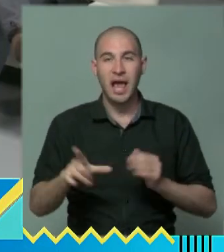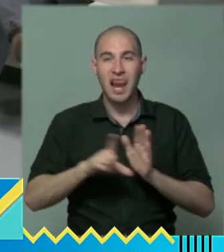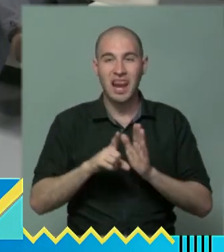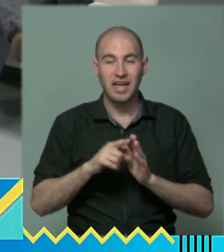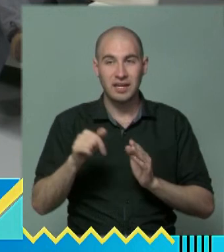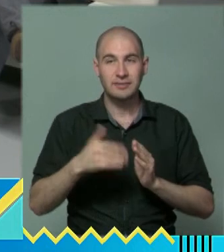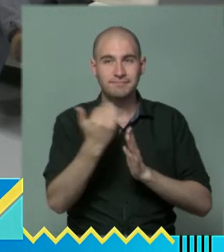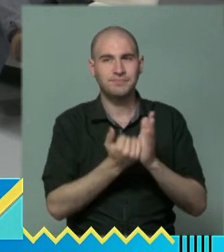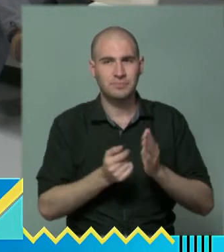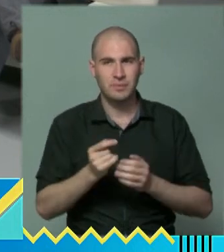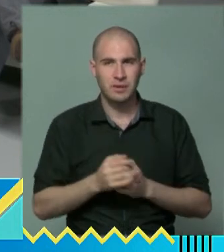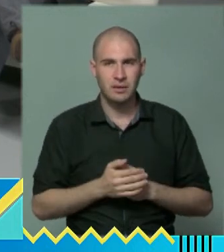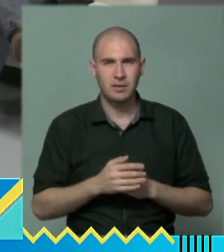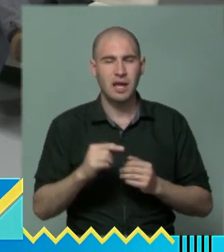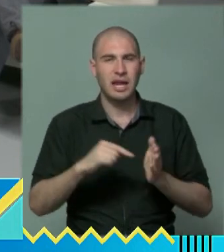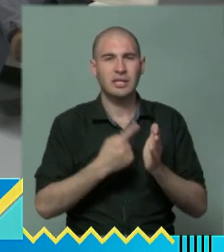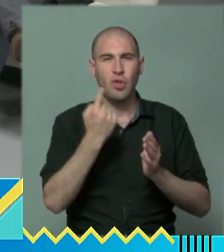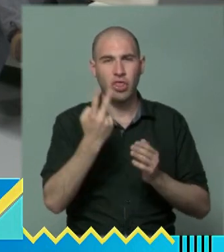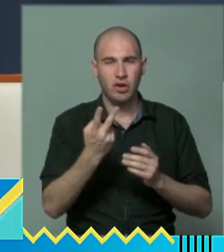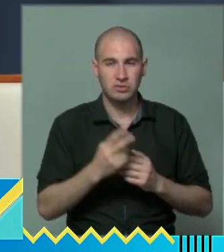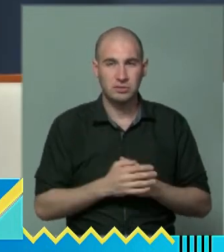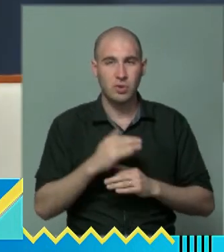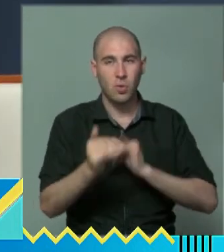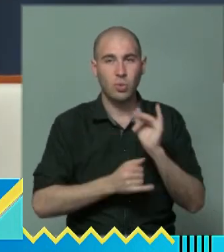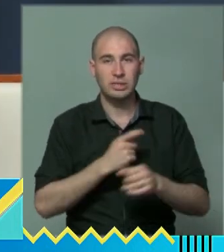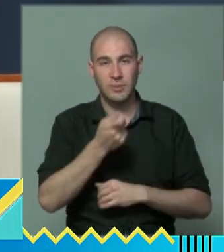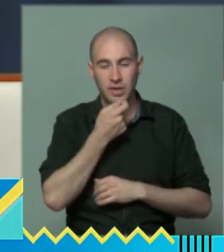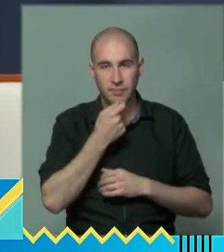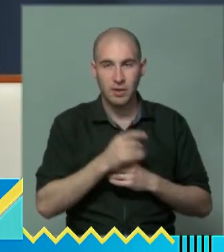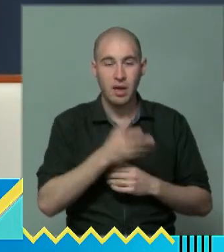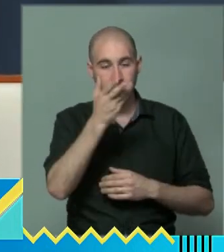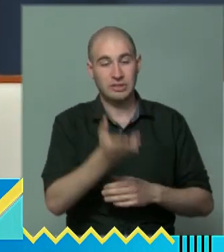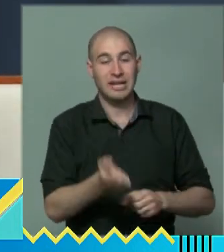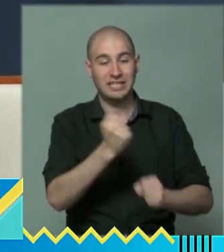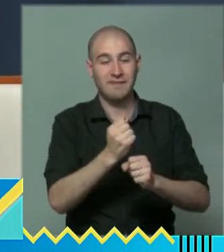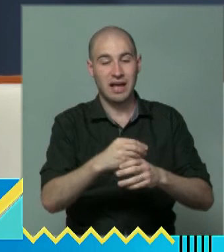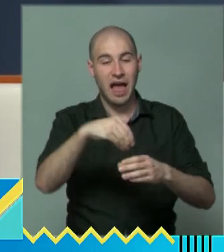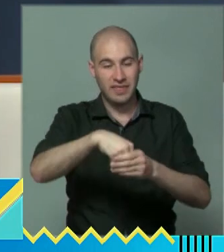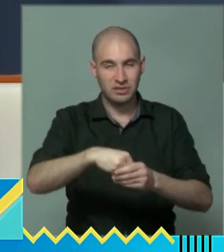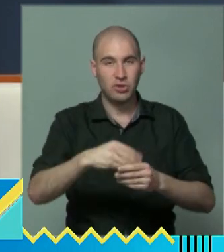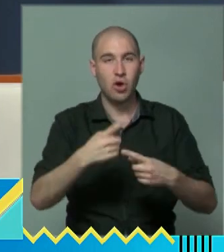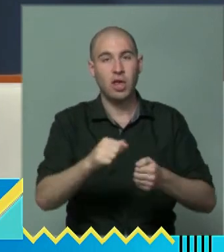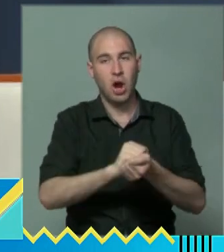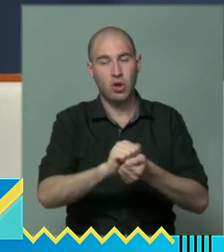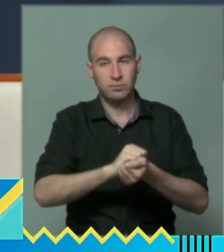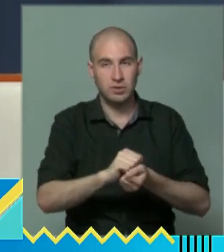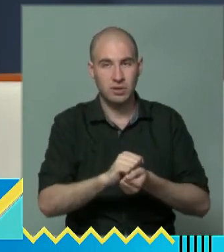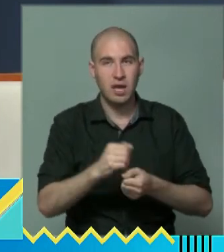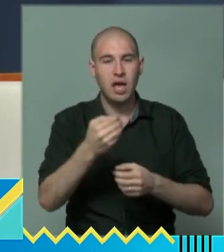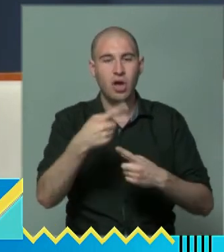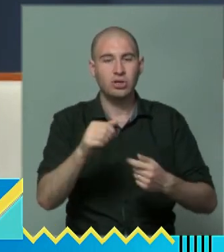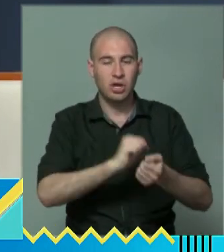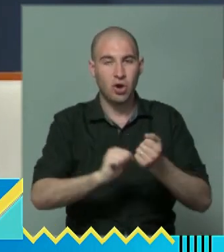salida específica. Creo que en el artículo 2 habla que si un empleado realiza un acto de corrupción y este